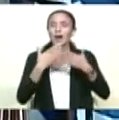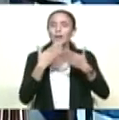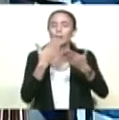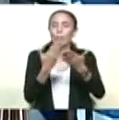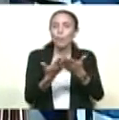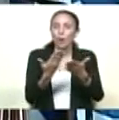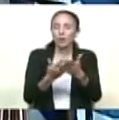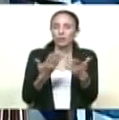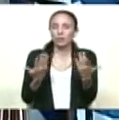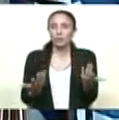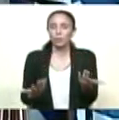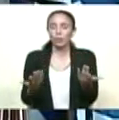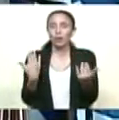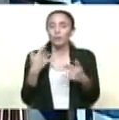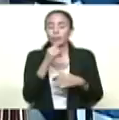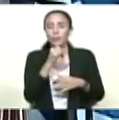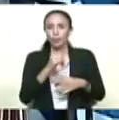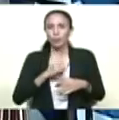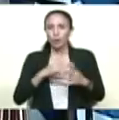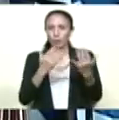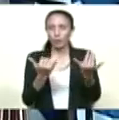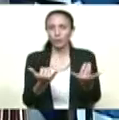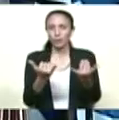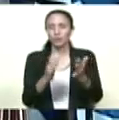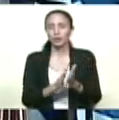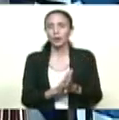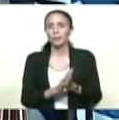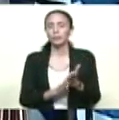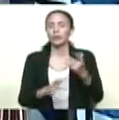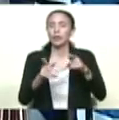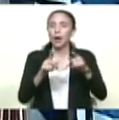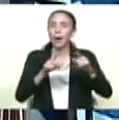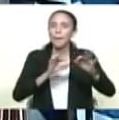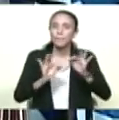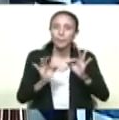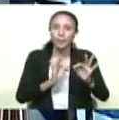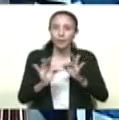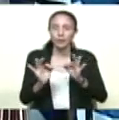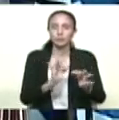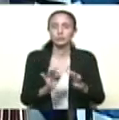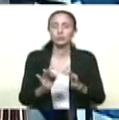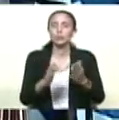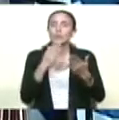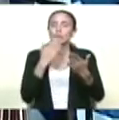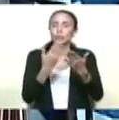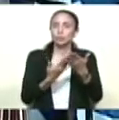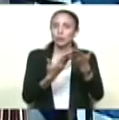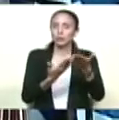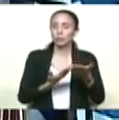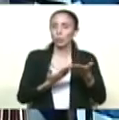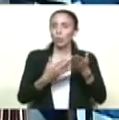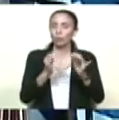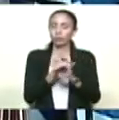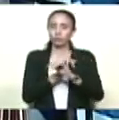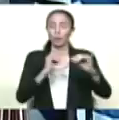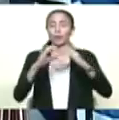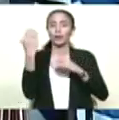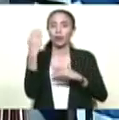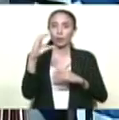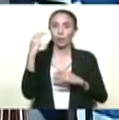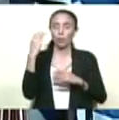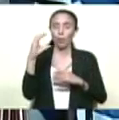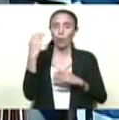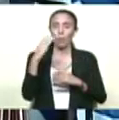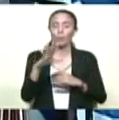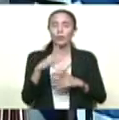ya me han informado que un ponente del tsj están preparando dicha solicitud final para que colombia entregue a yo el